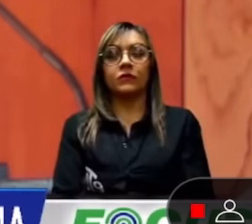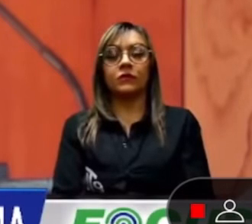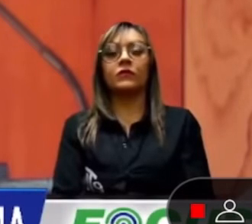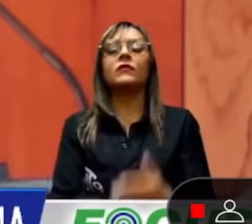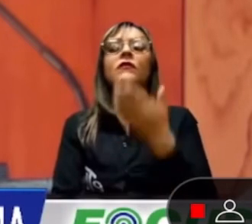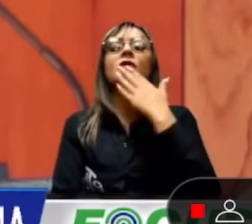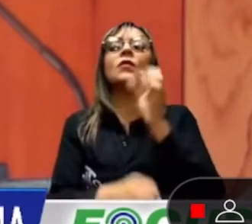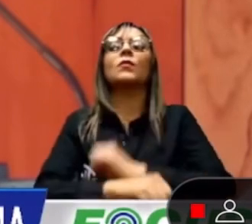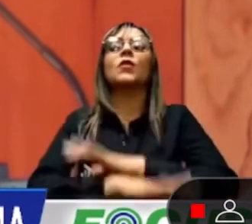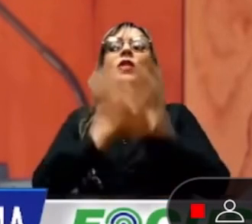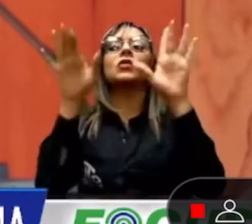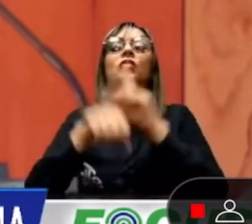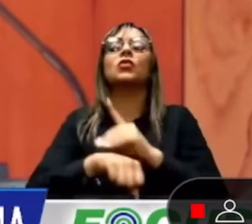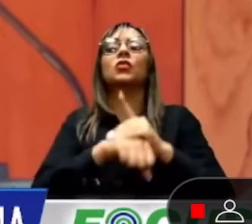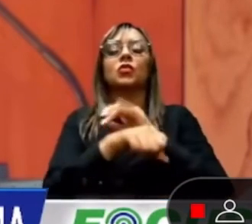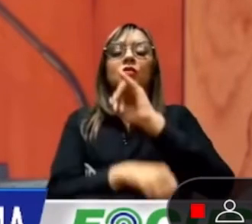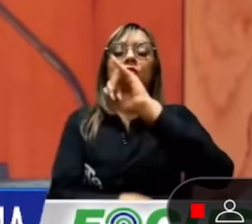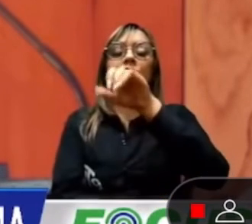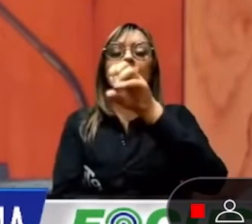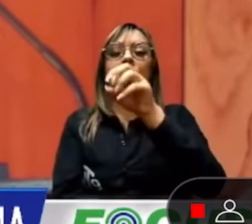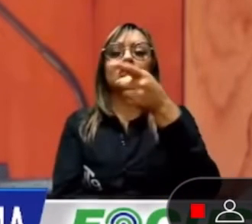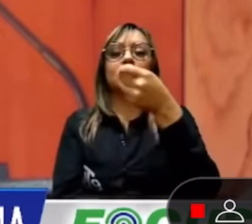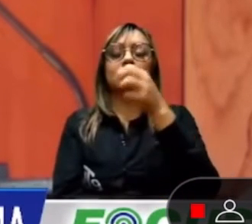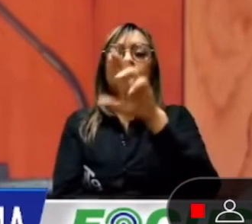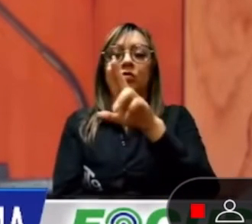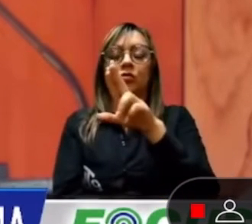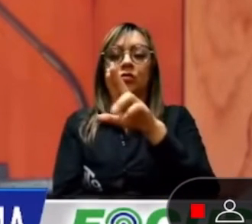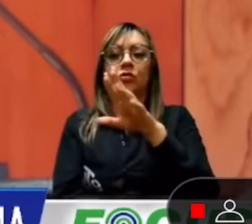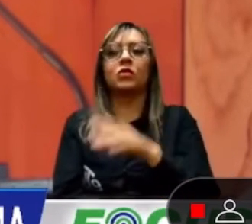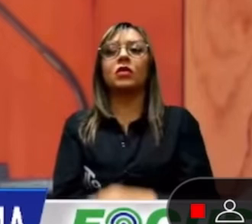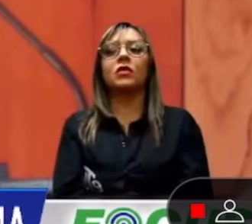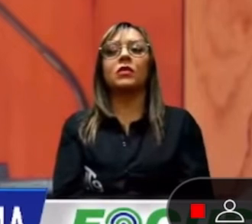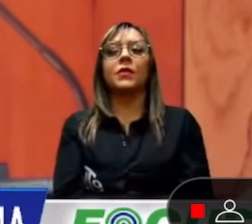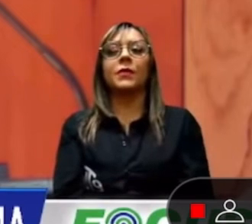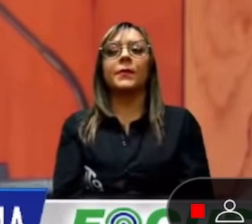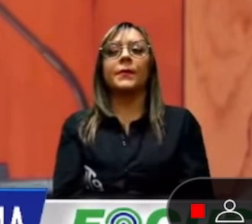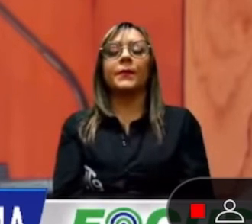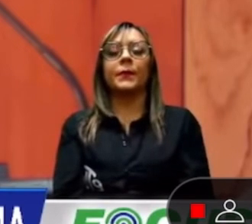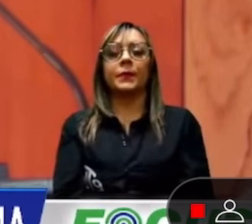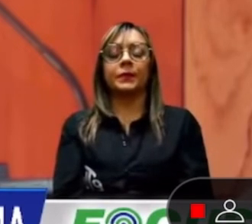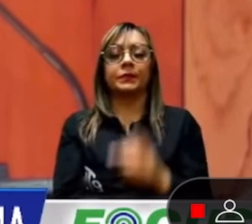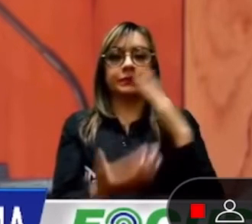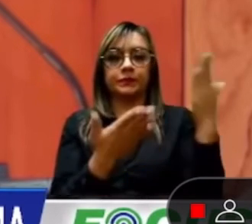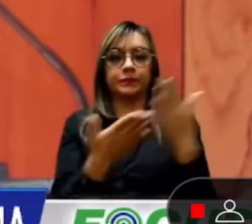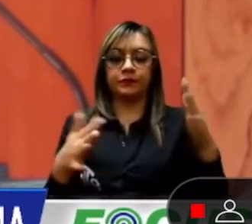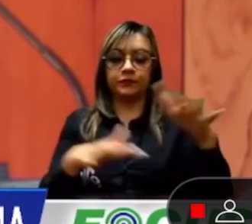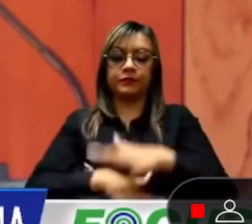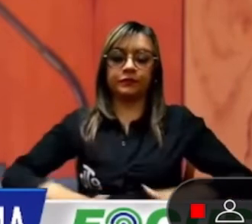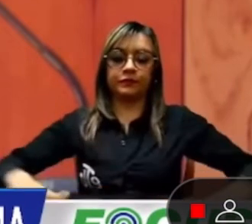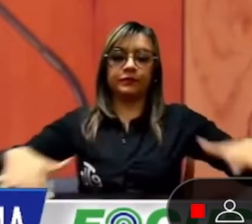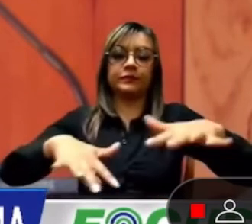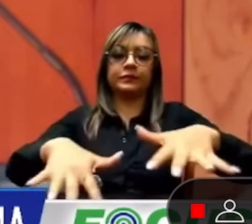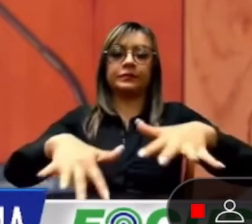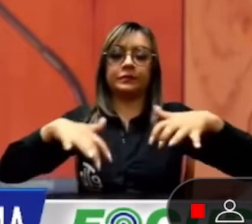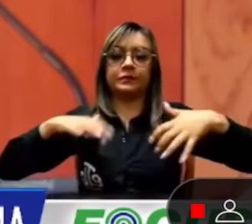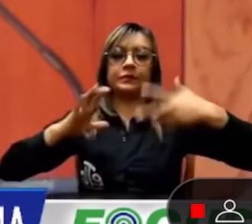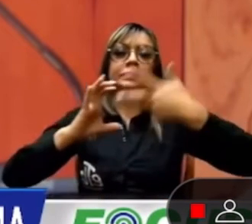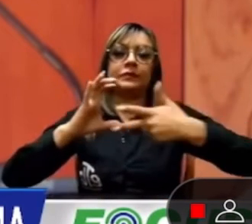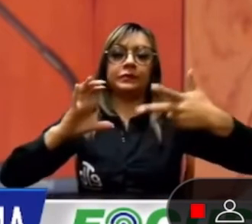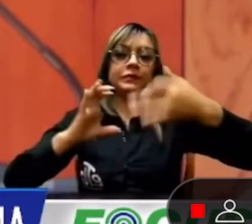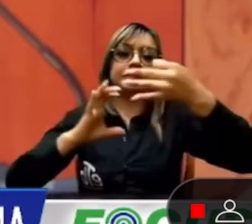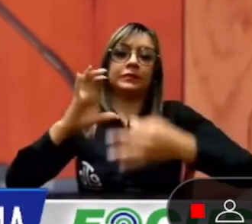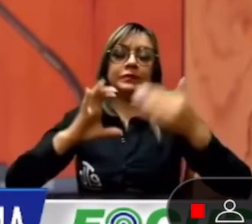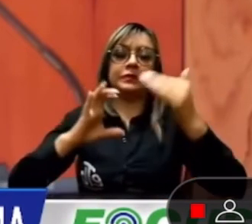muy buenos días doctor Jorge Armando otálora Gómez Bienvenido al Recinto de la sala plena de la